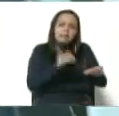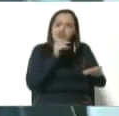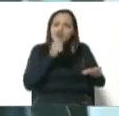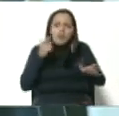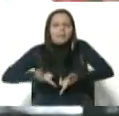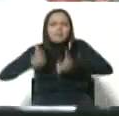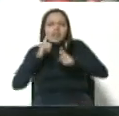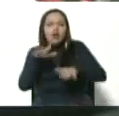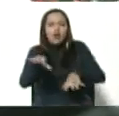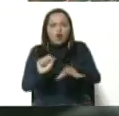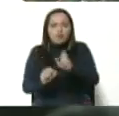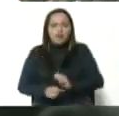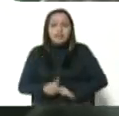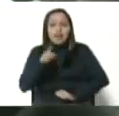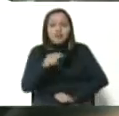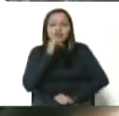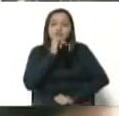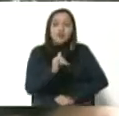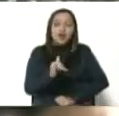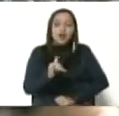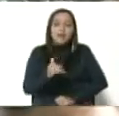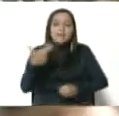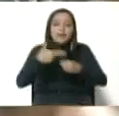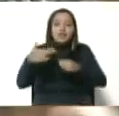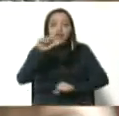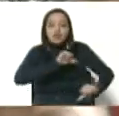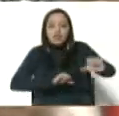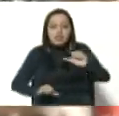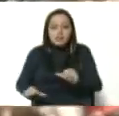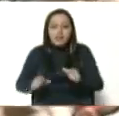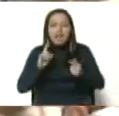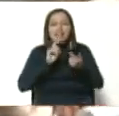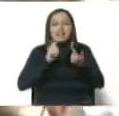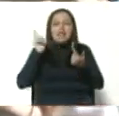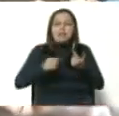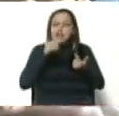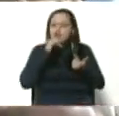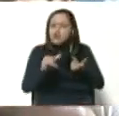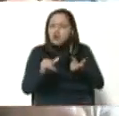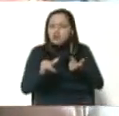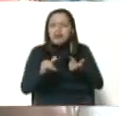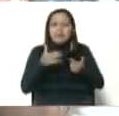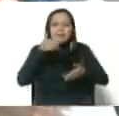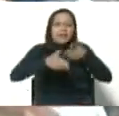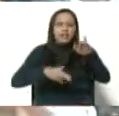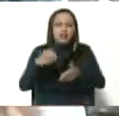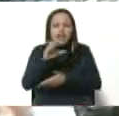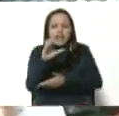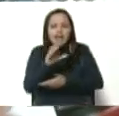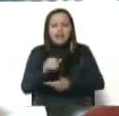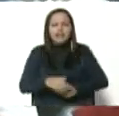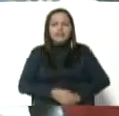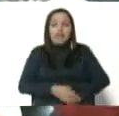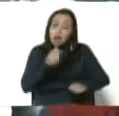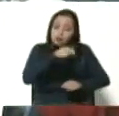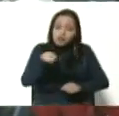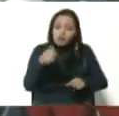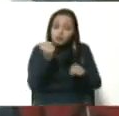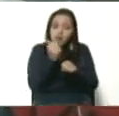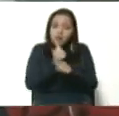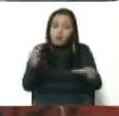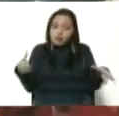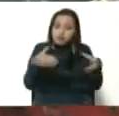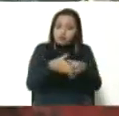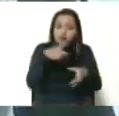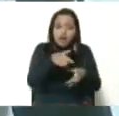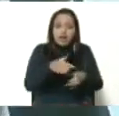hay un informe de Petroquímica, un informe del Metro de Caracas, por aquí están los compañeros de Petroquímica, del Metro de Caracas, un